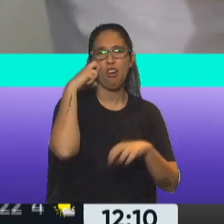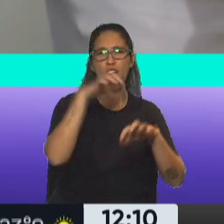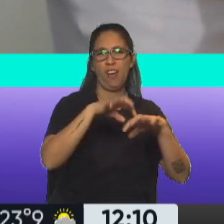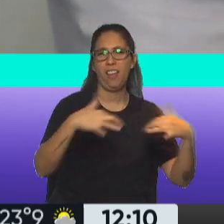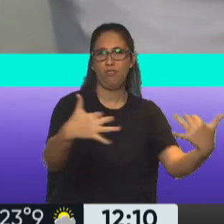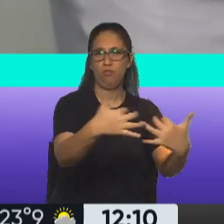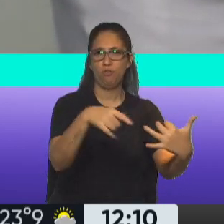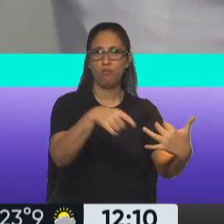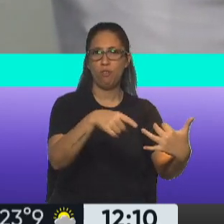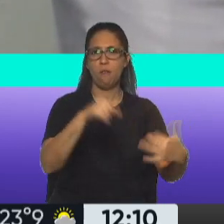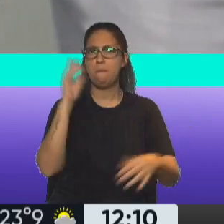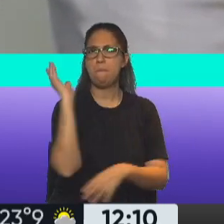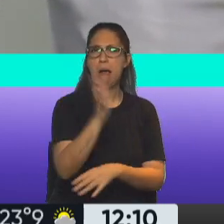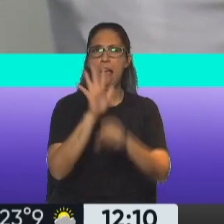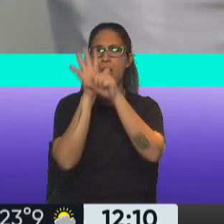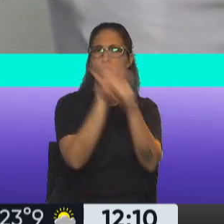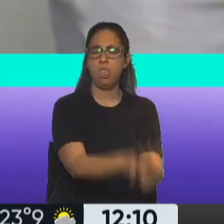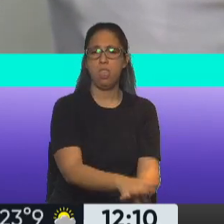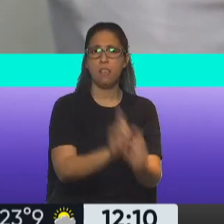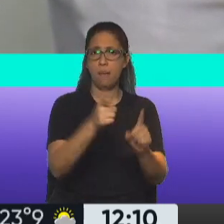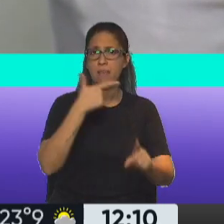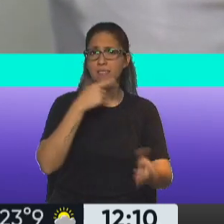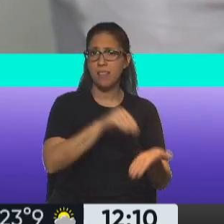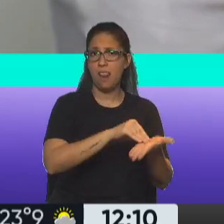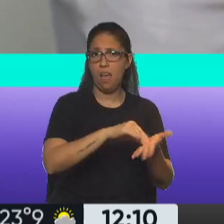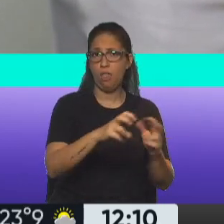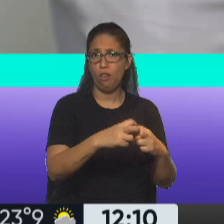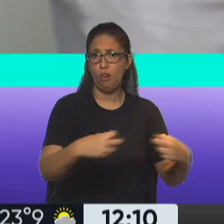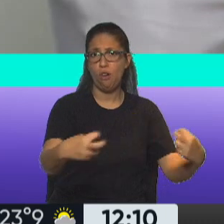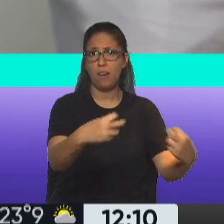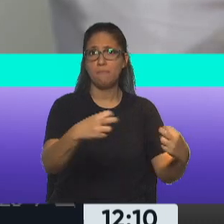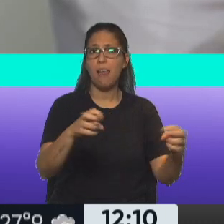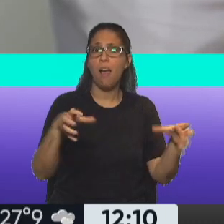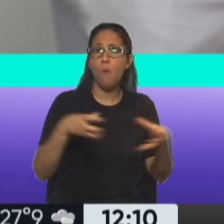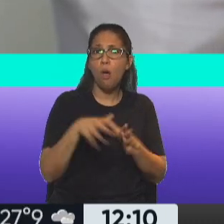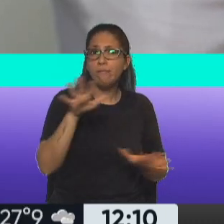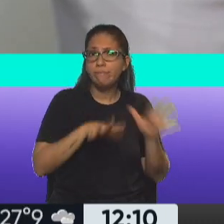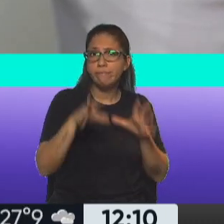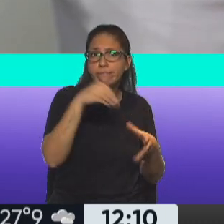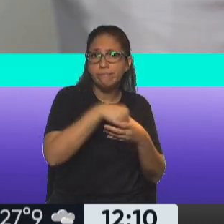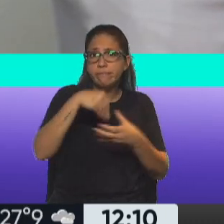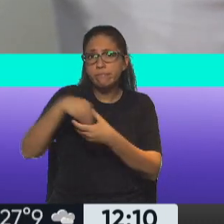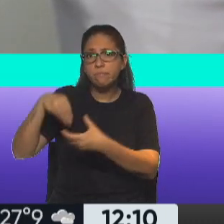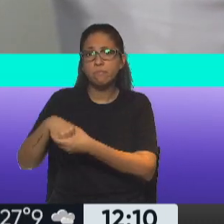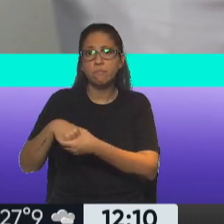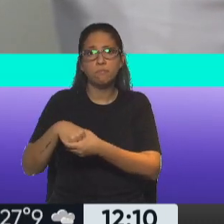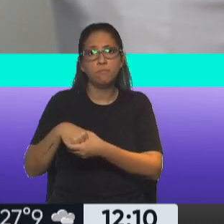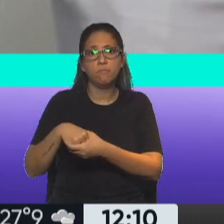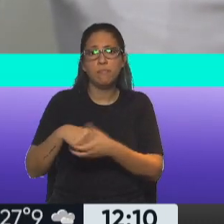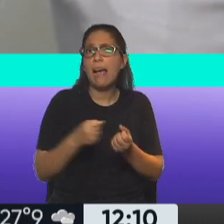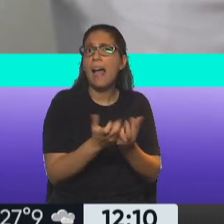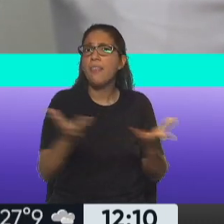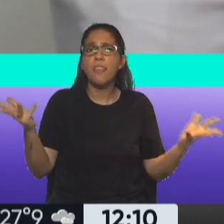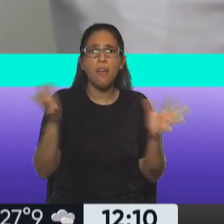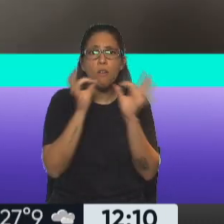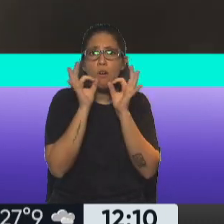Nación y que tienen los senadores para constituir los bloques, tantos bloques como decidan o como